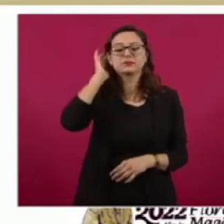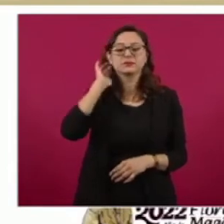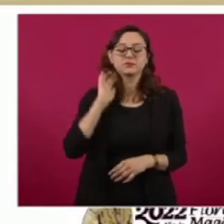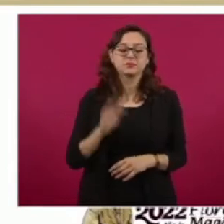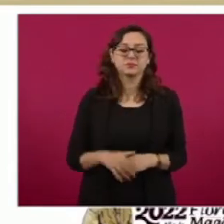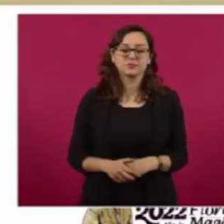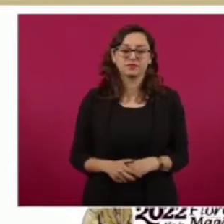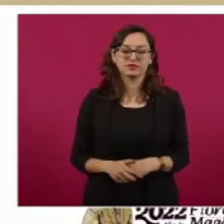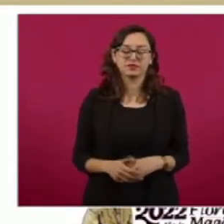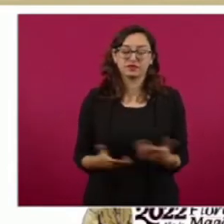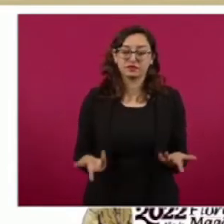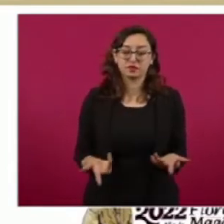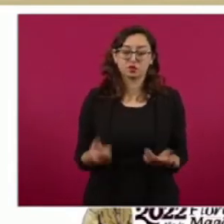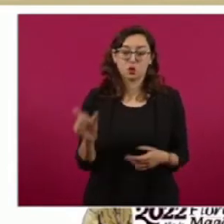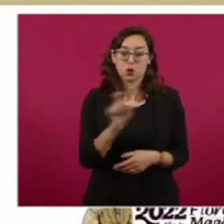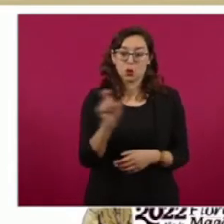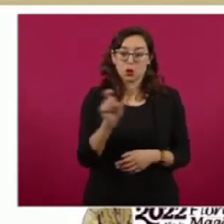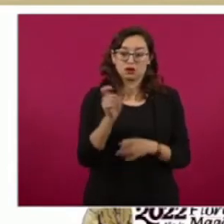que